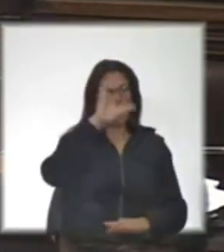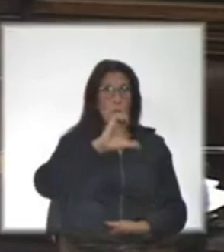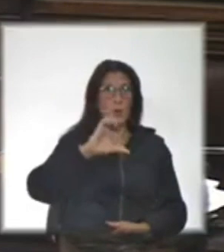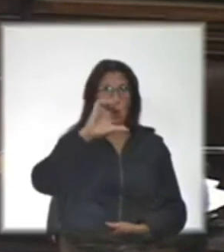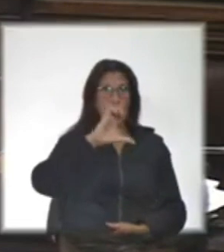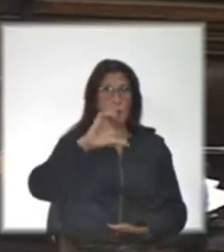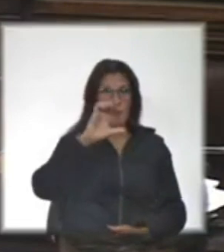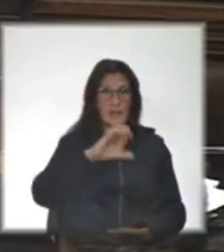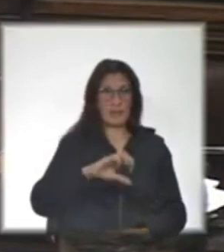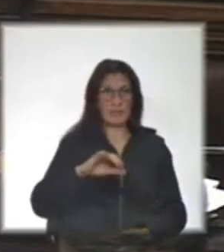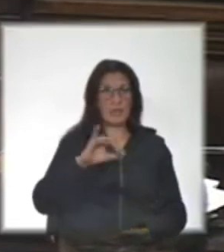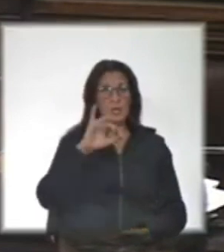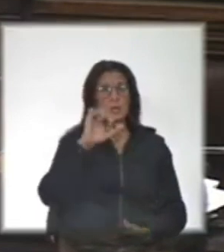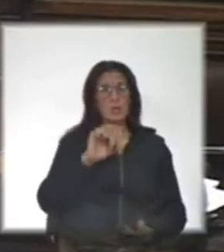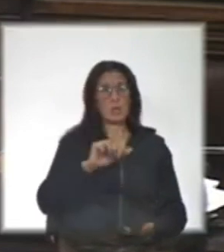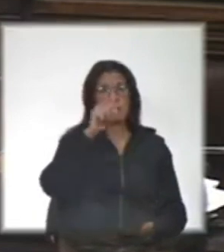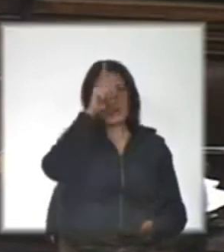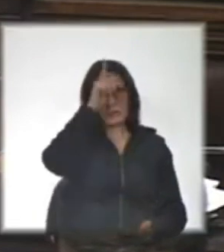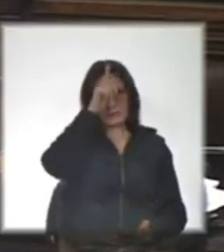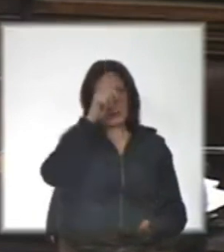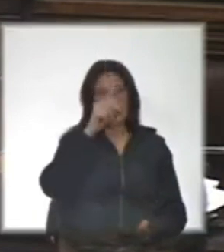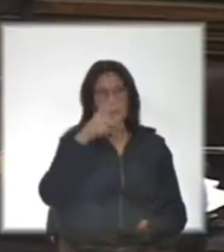En Yugoslavia, en Hungría y en Alemania.